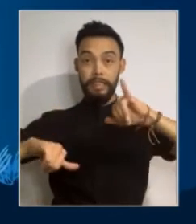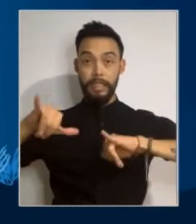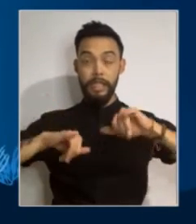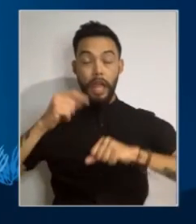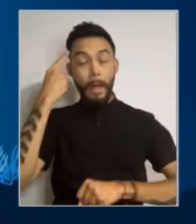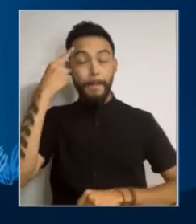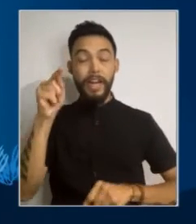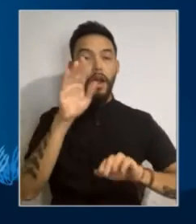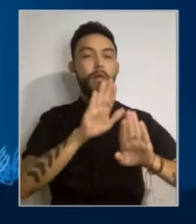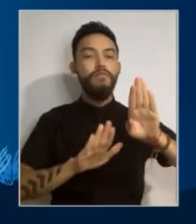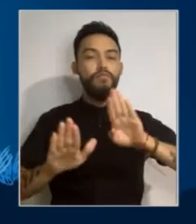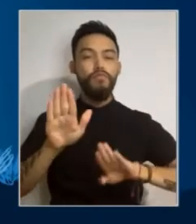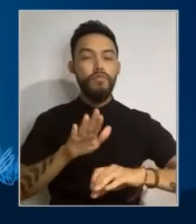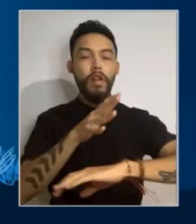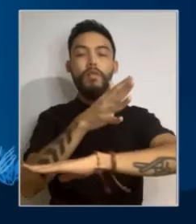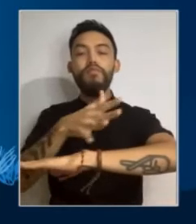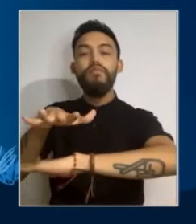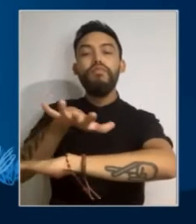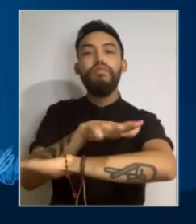Ciencia para proteger el mar.